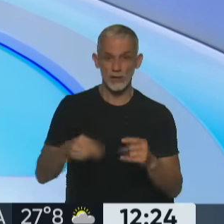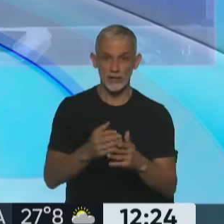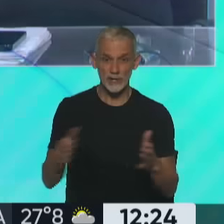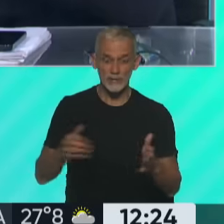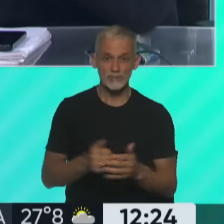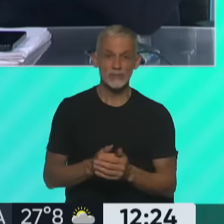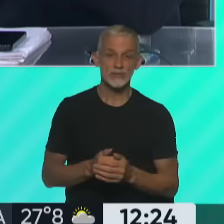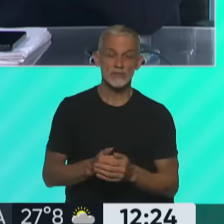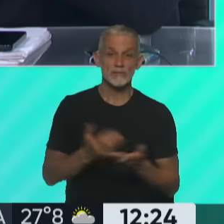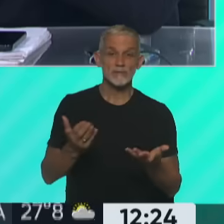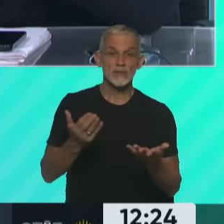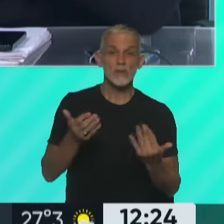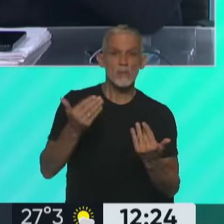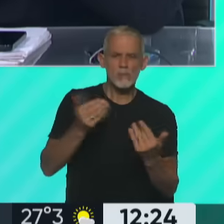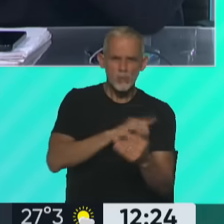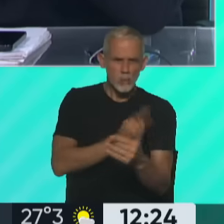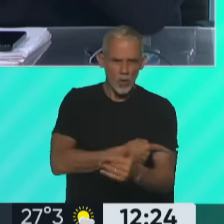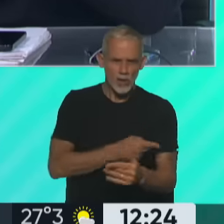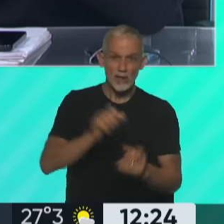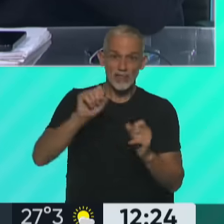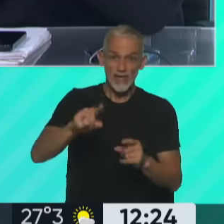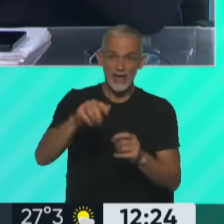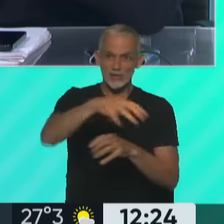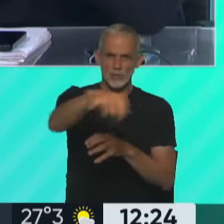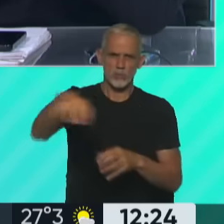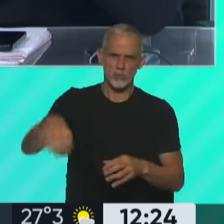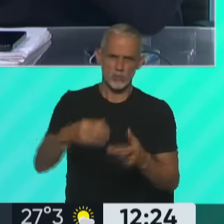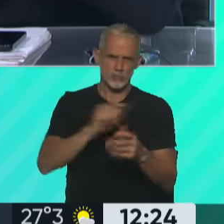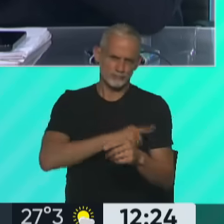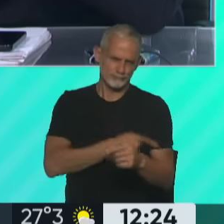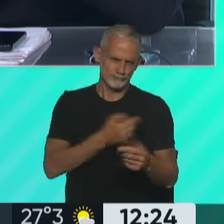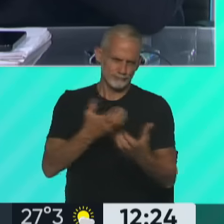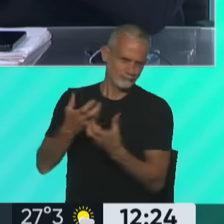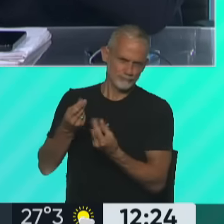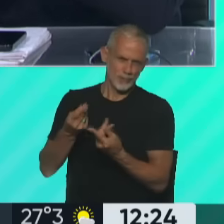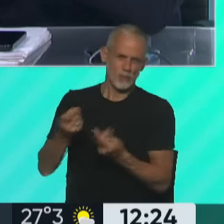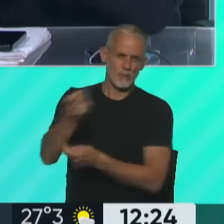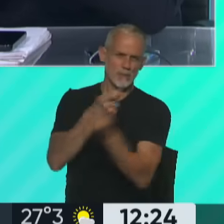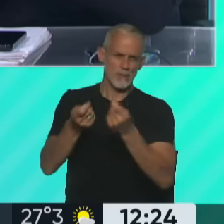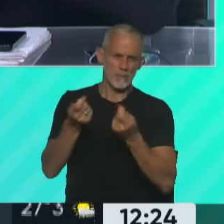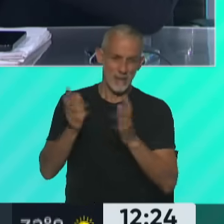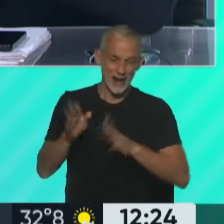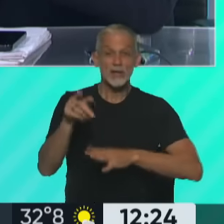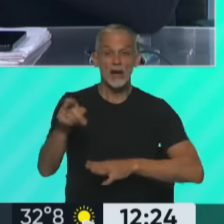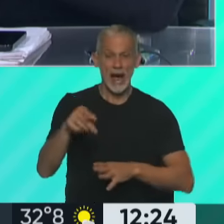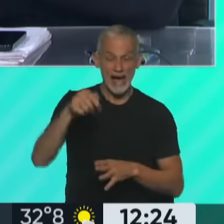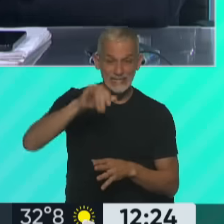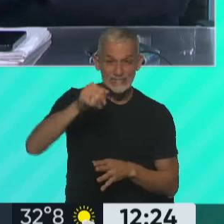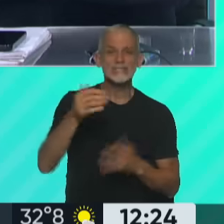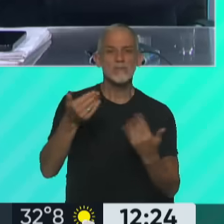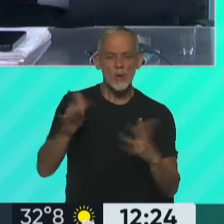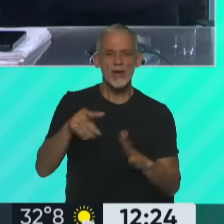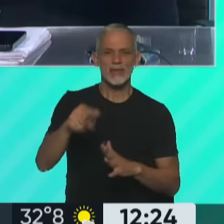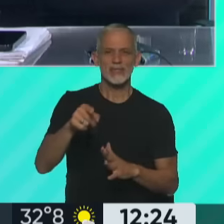una posición de poder muy grande de parte de los sectores más concentrados en los principales mercados, y recién ahí sí se podría